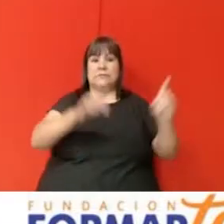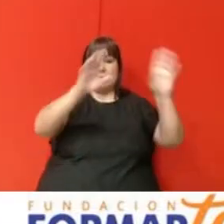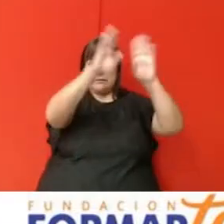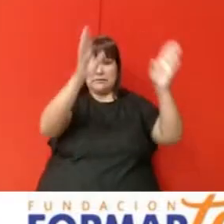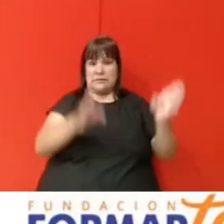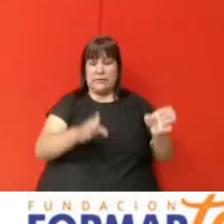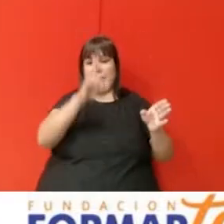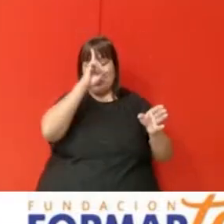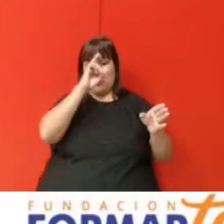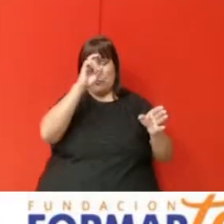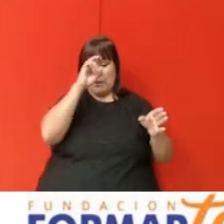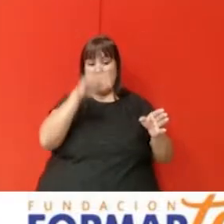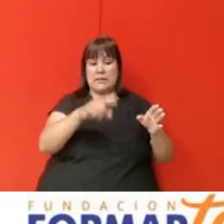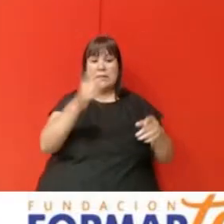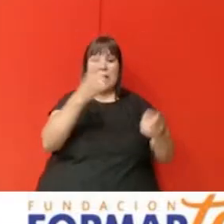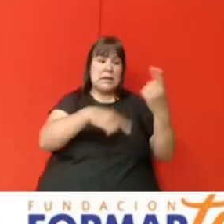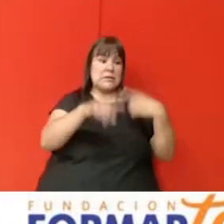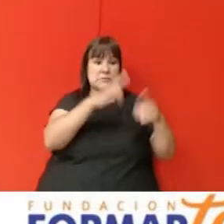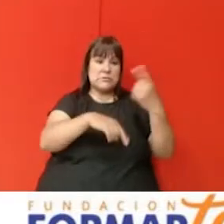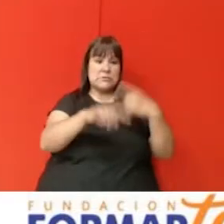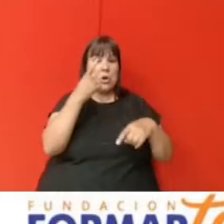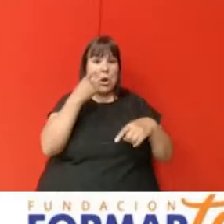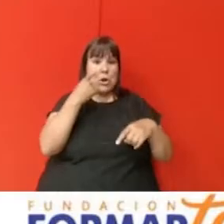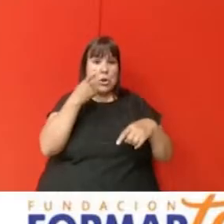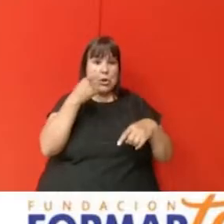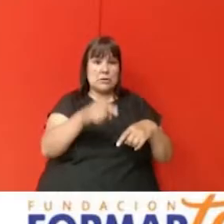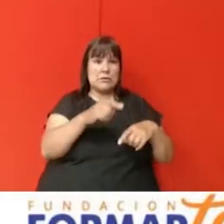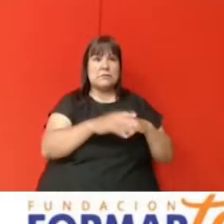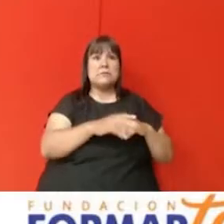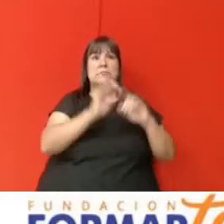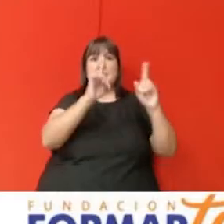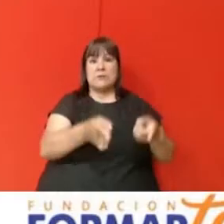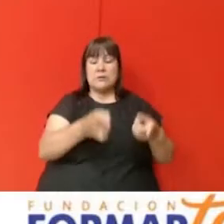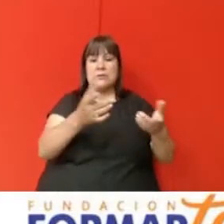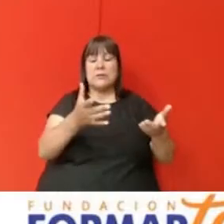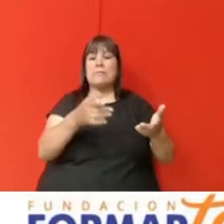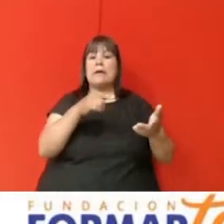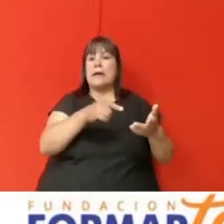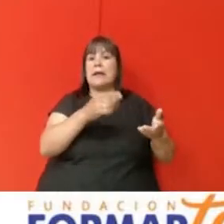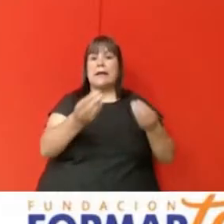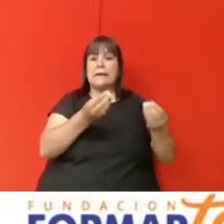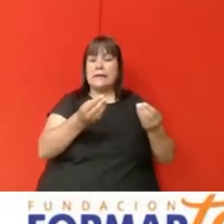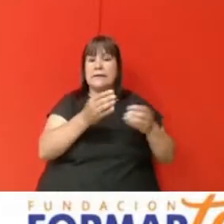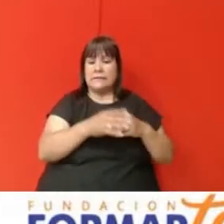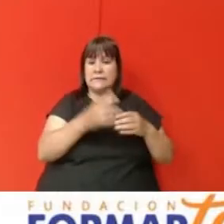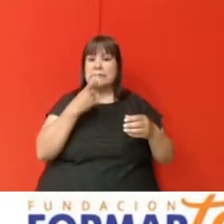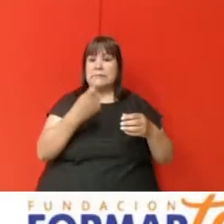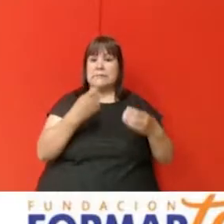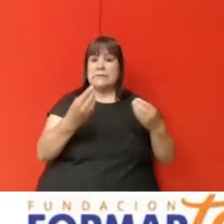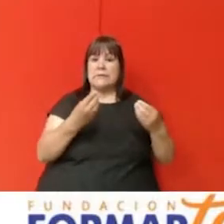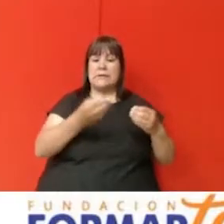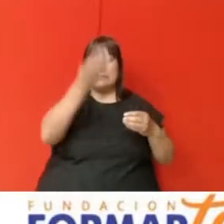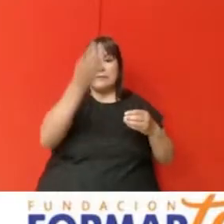cuestiones académicas de la facultad, vamos a dar nuestros prácticos en los hospitales, nos encontramos con pacientes internados